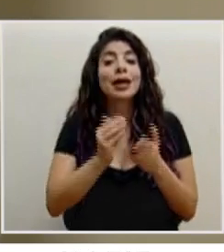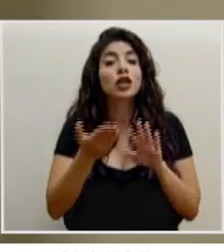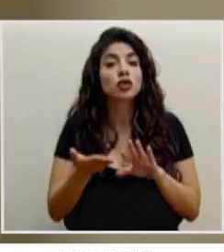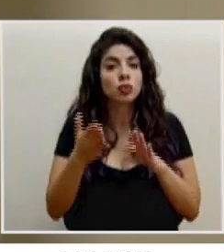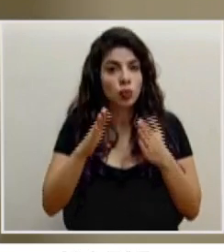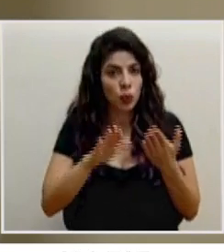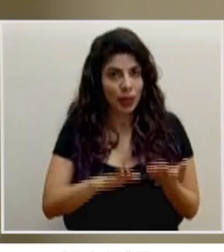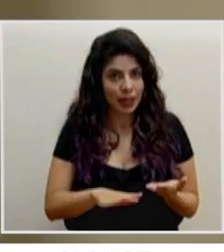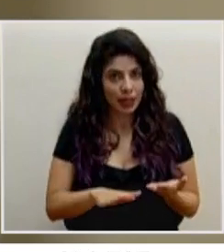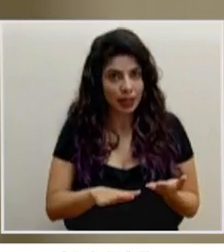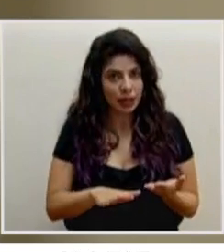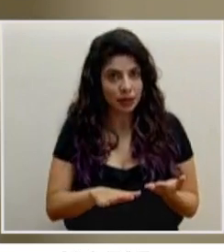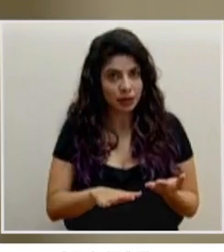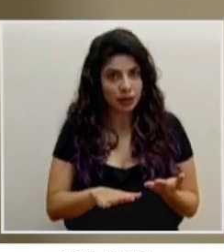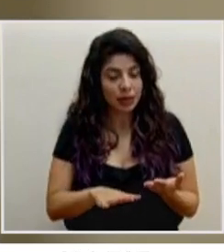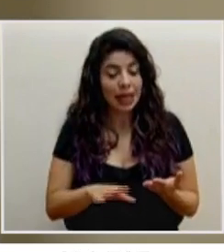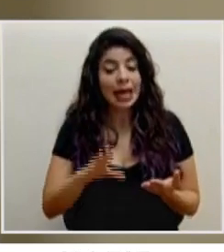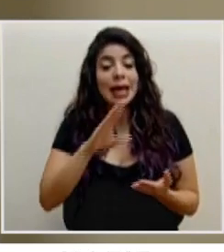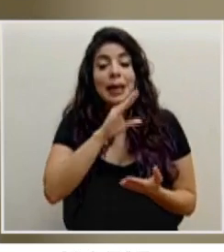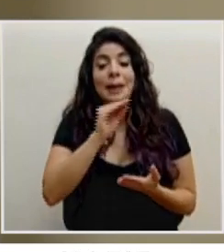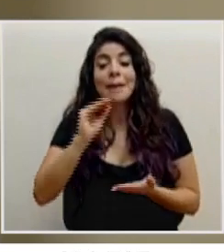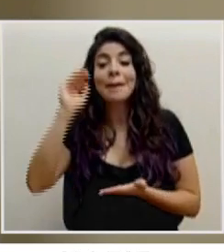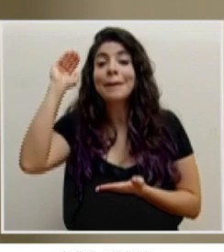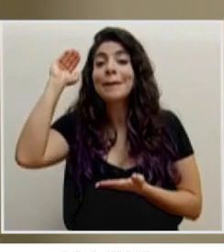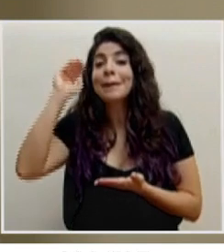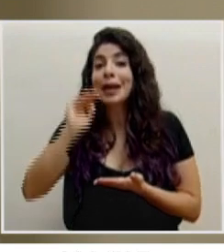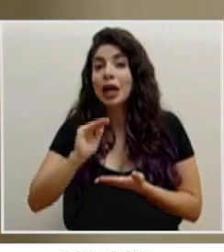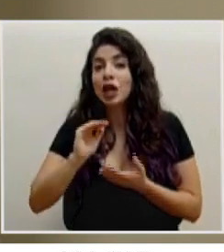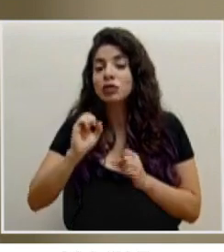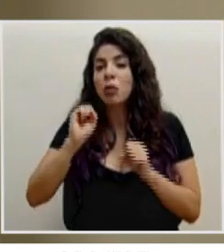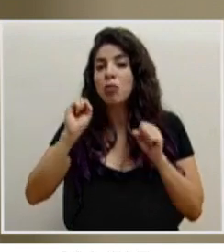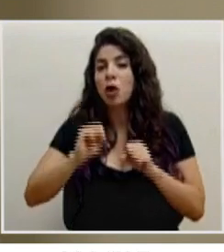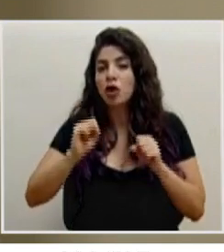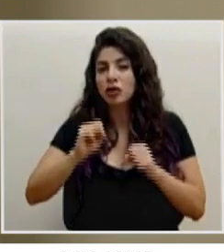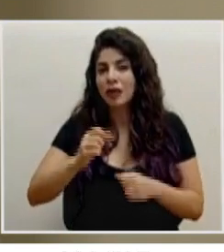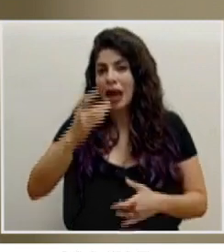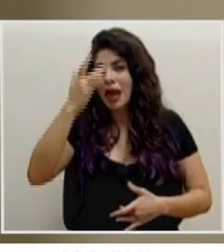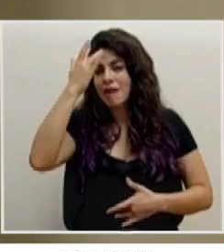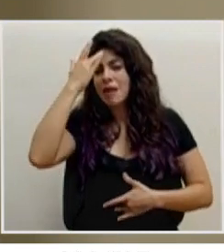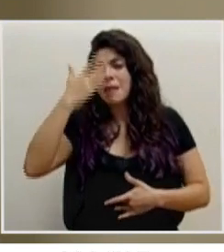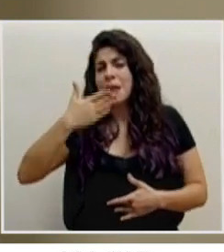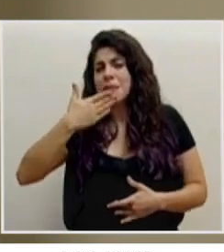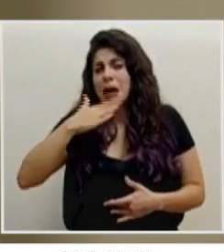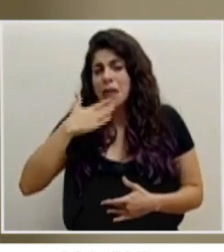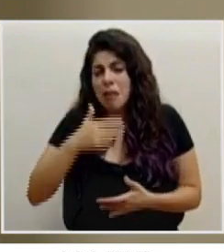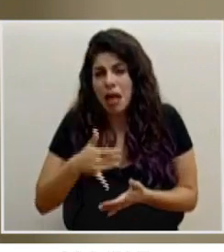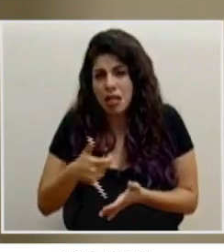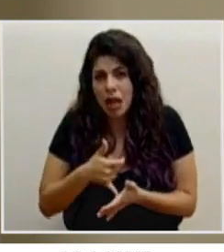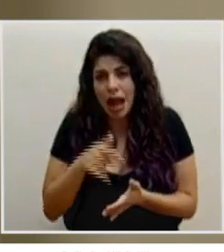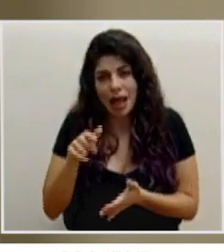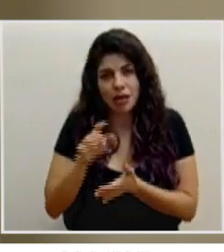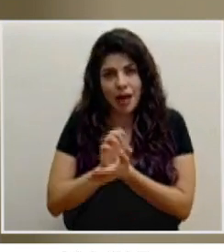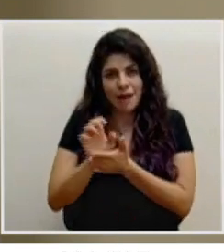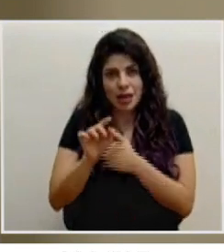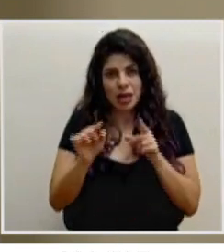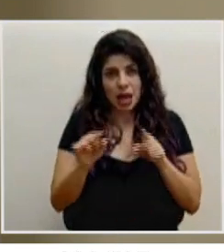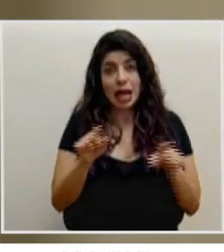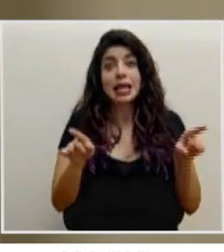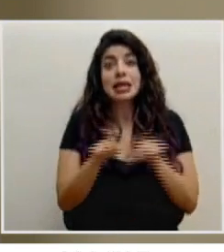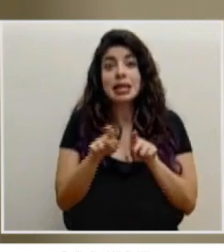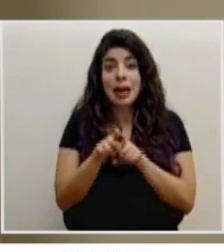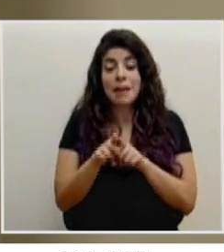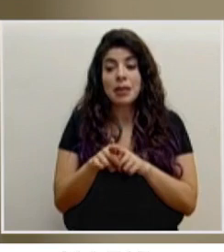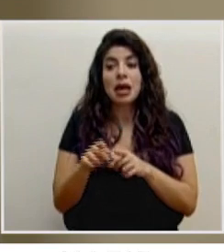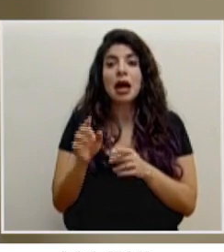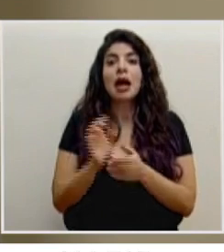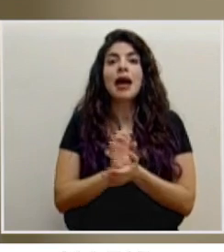y la probabilidad de que la persona enferme gravemente. También se ha visto que previene